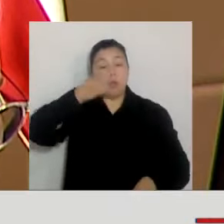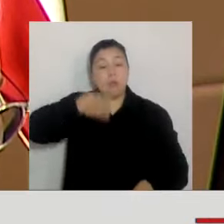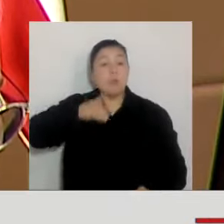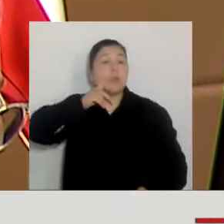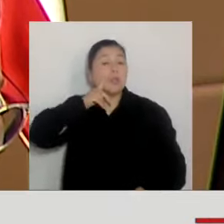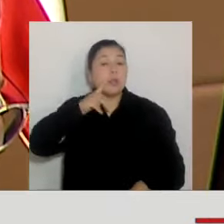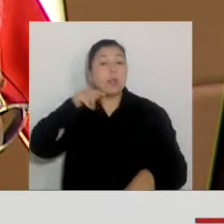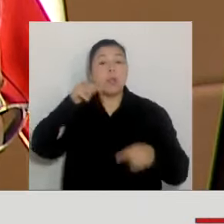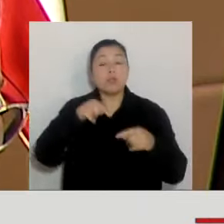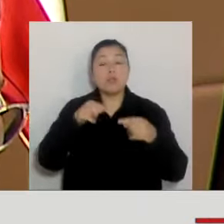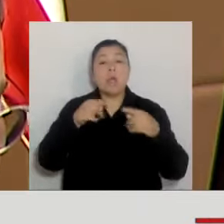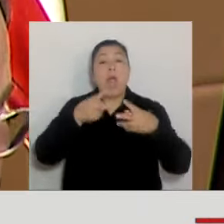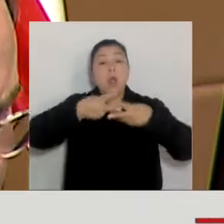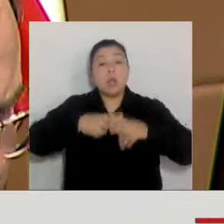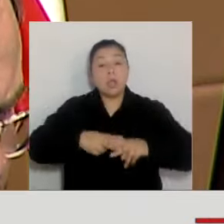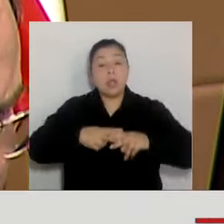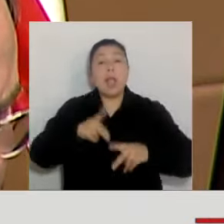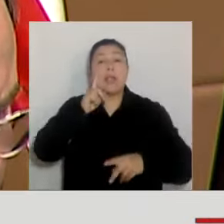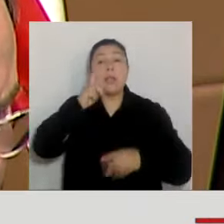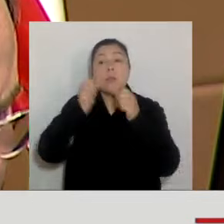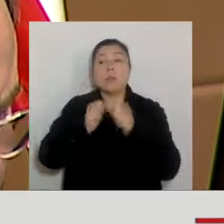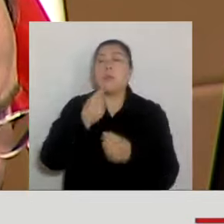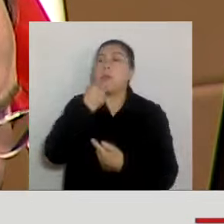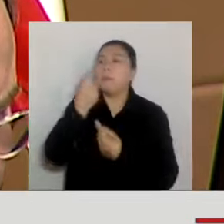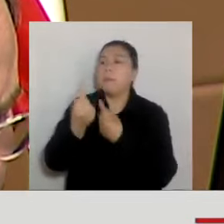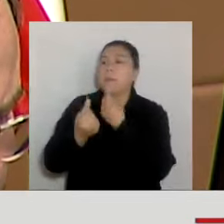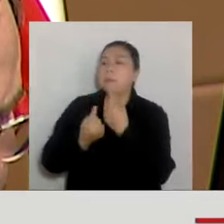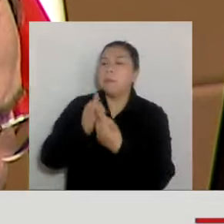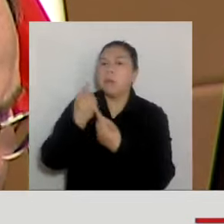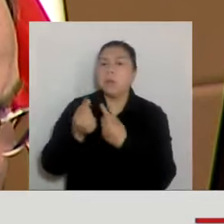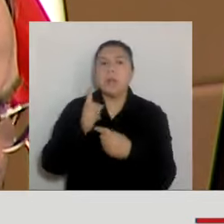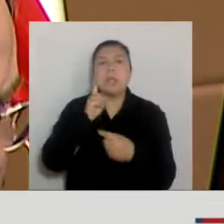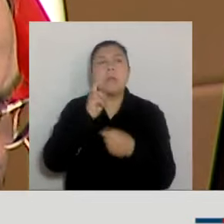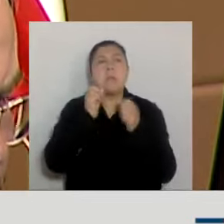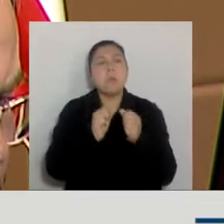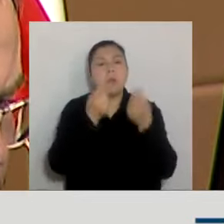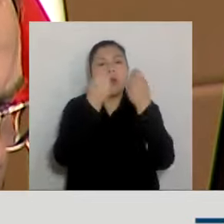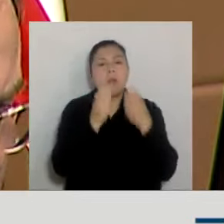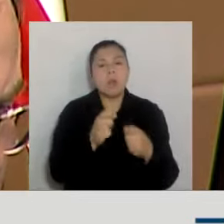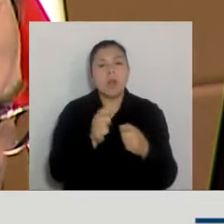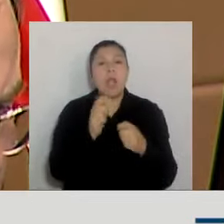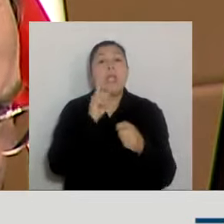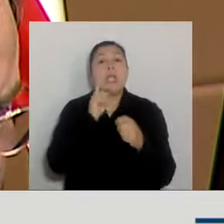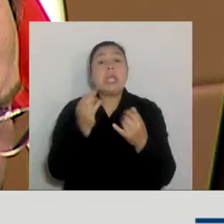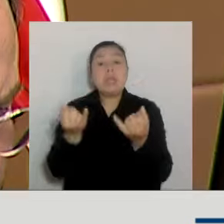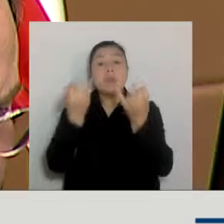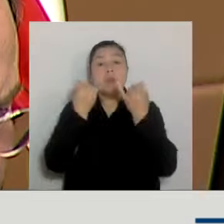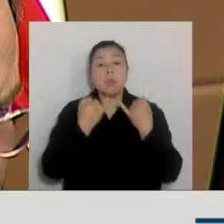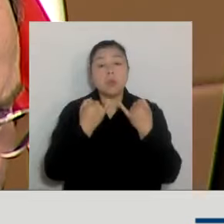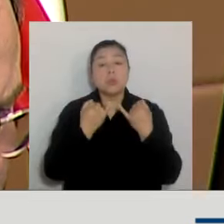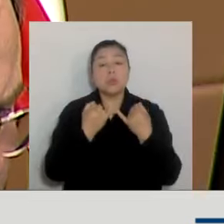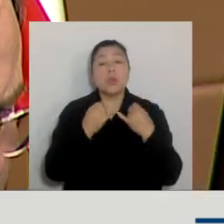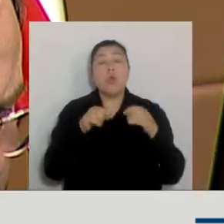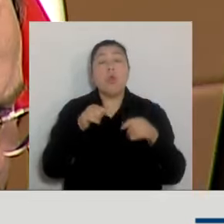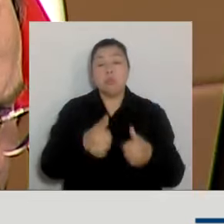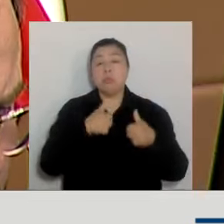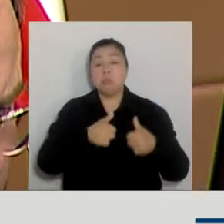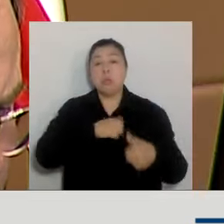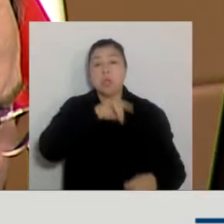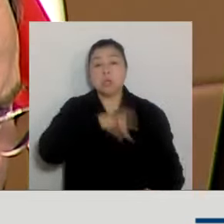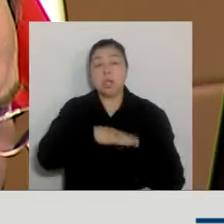técnica A quién podramos preguntarle quién puede evaluar quién nos pueda dar información porque eso le hace bien a Chile